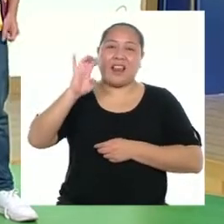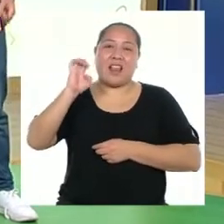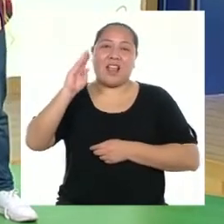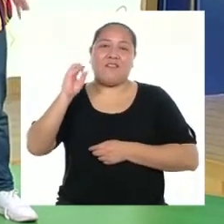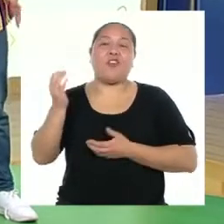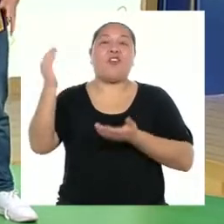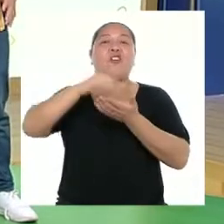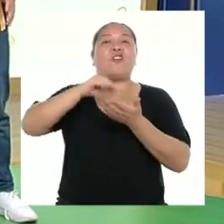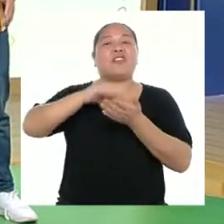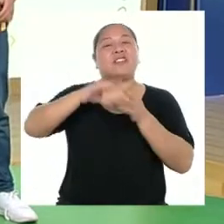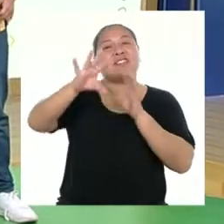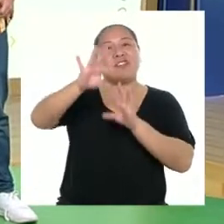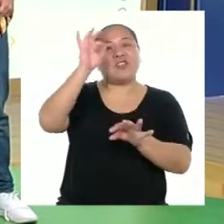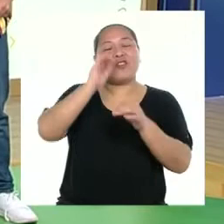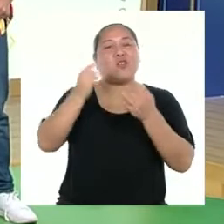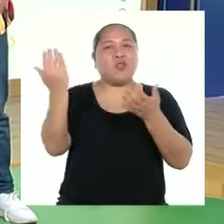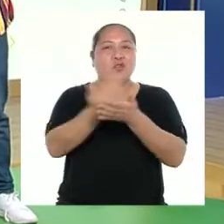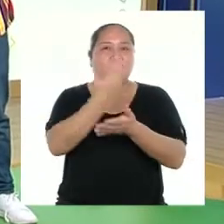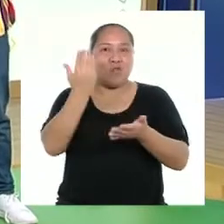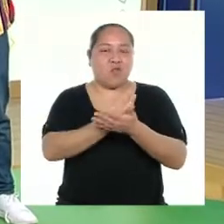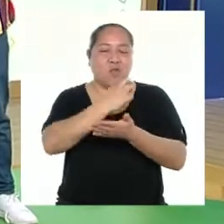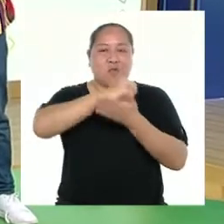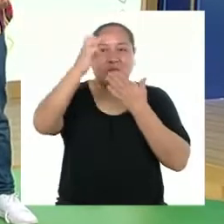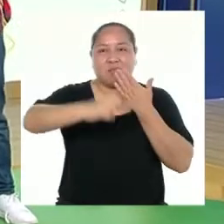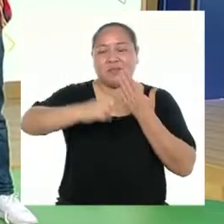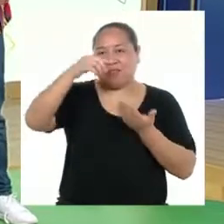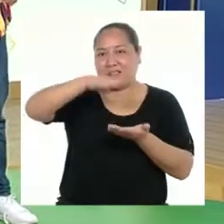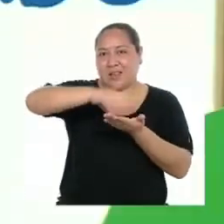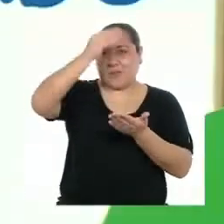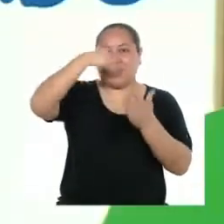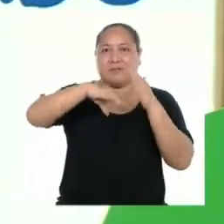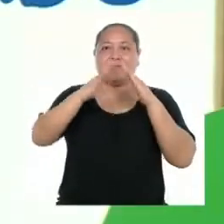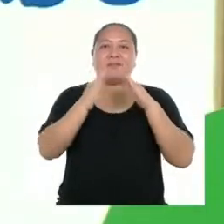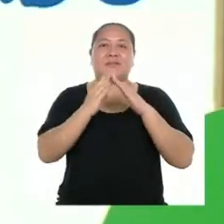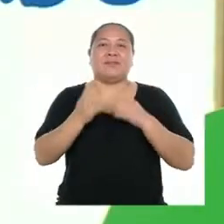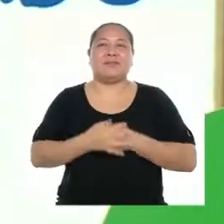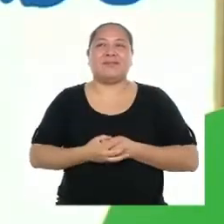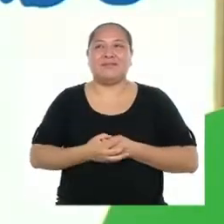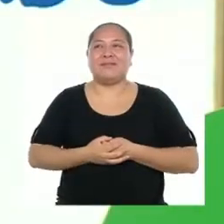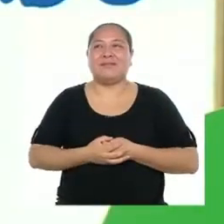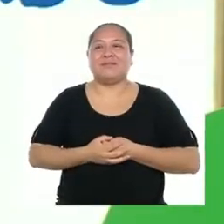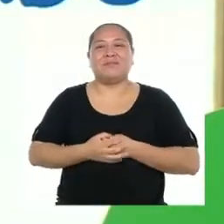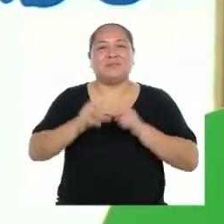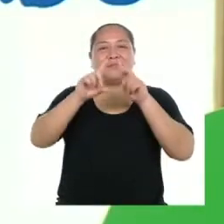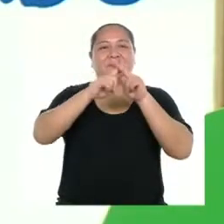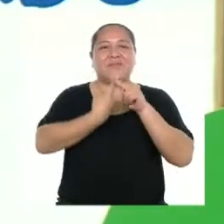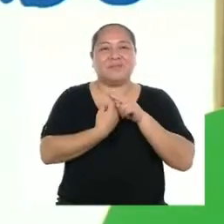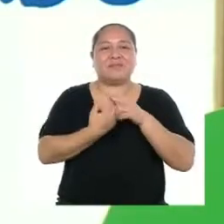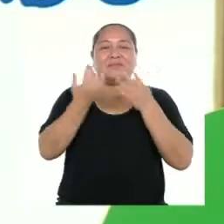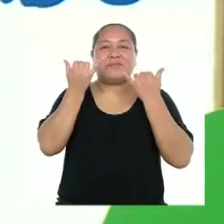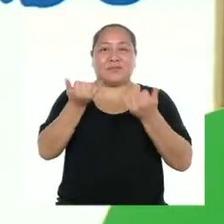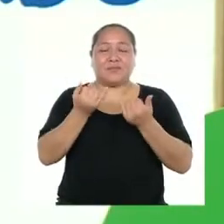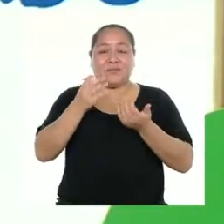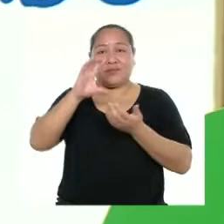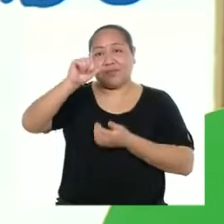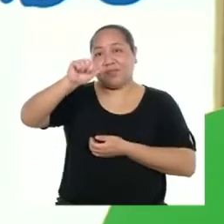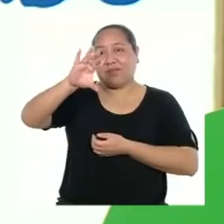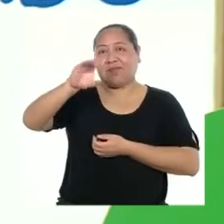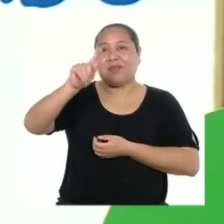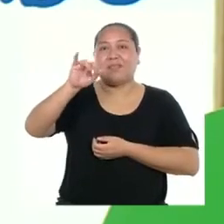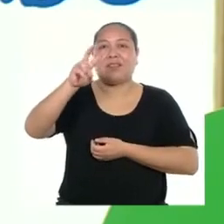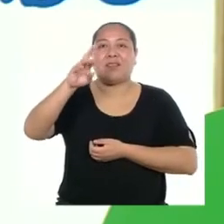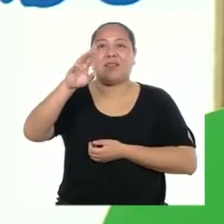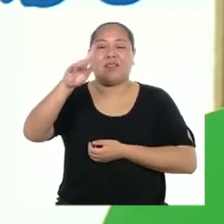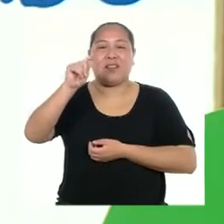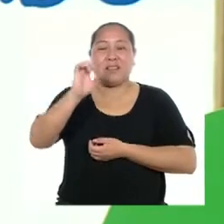hoy nos volvemos a encontrar en una nueva actividad de Aprendo en Casa. Comencemos de inmediato nuestro segmento de Activarte, para